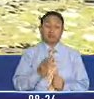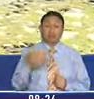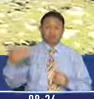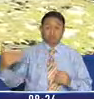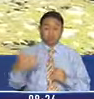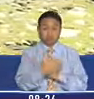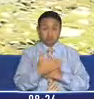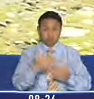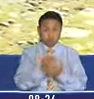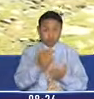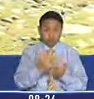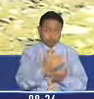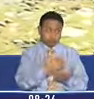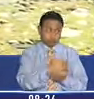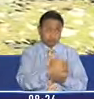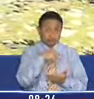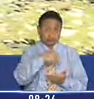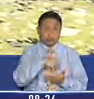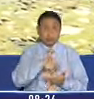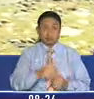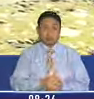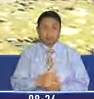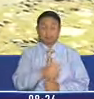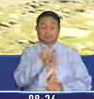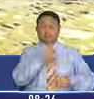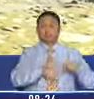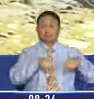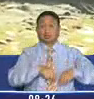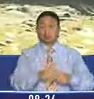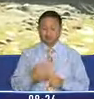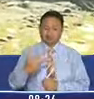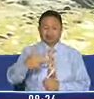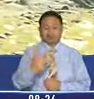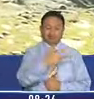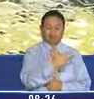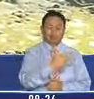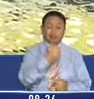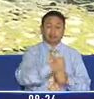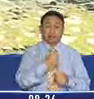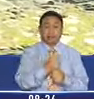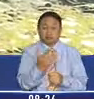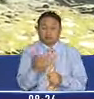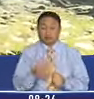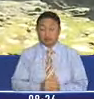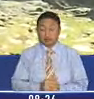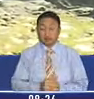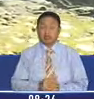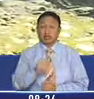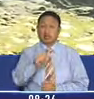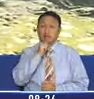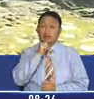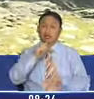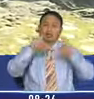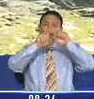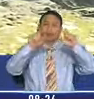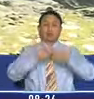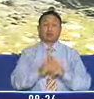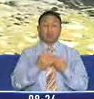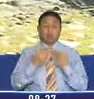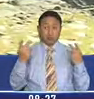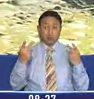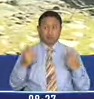accesos precisamente se encuentran en estas condiciones. Huecos profundos, trabajos inconclusos y bastante trabajo para la empresa de